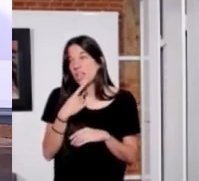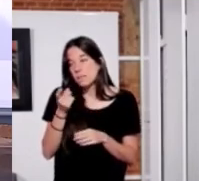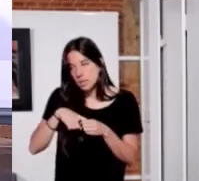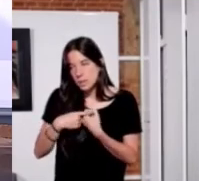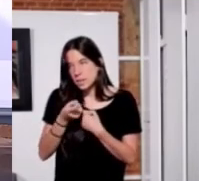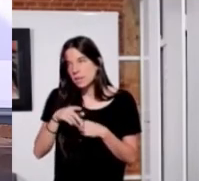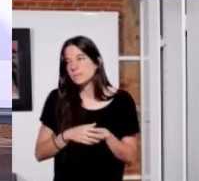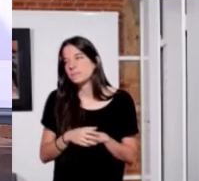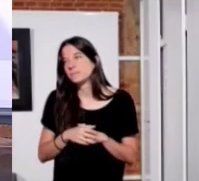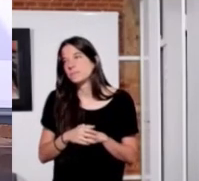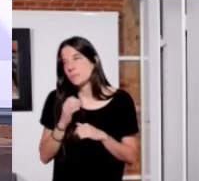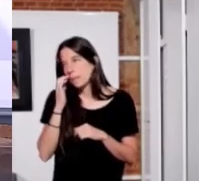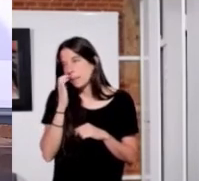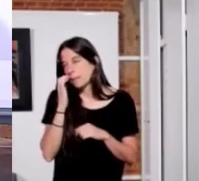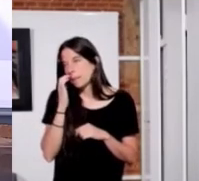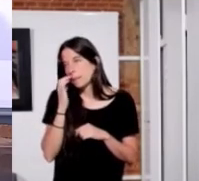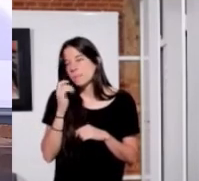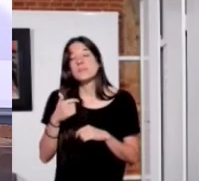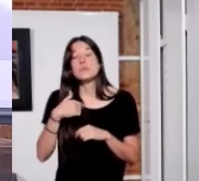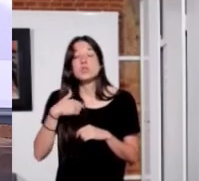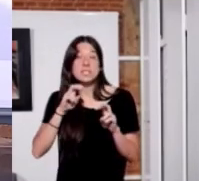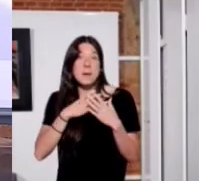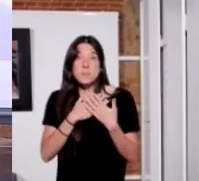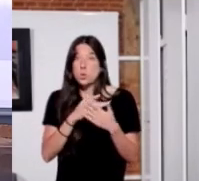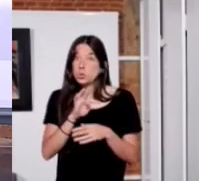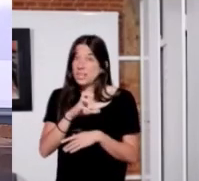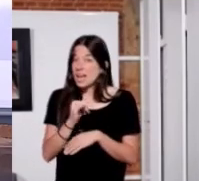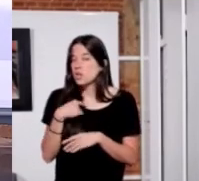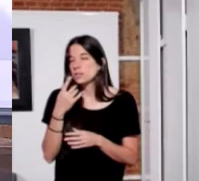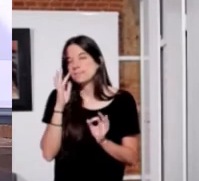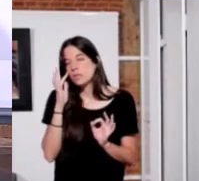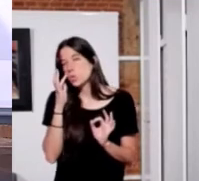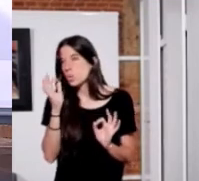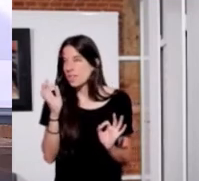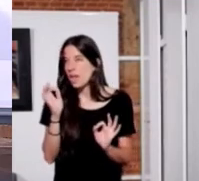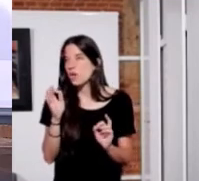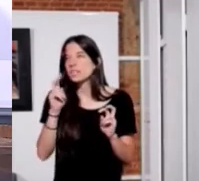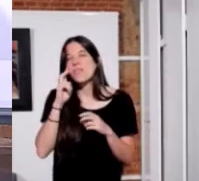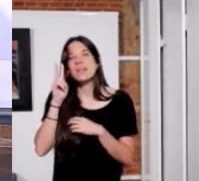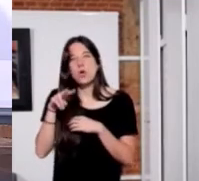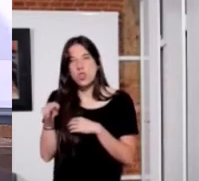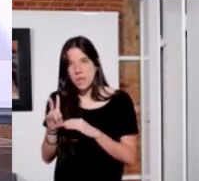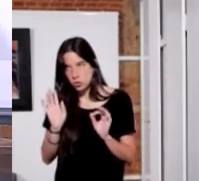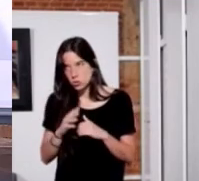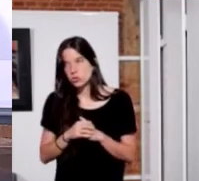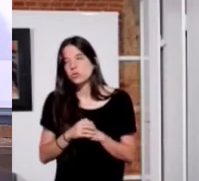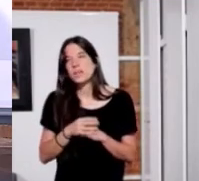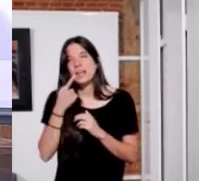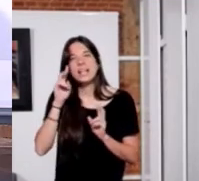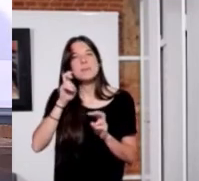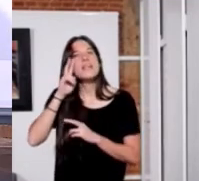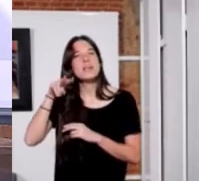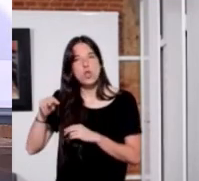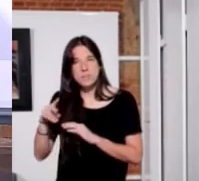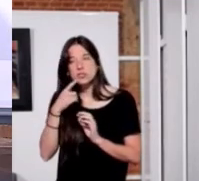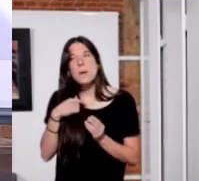Yo con la Volunteca llevaría mucho cuidado con el tema de los reconocimientos. El tema de los reconocimientos, yo creo que